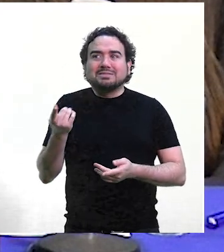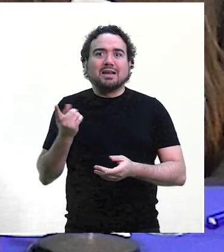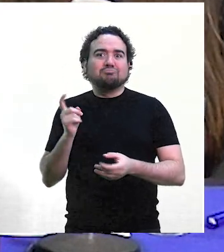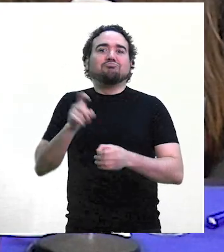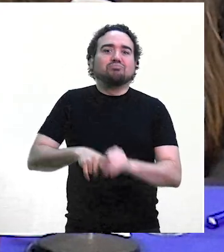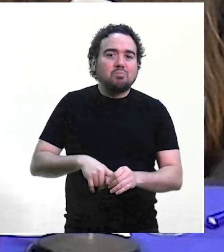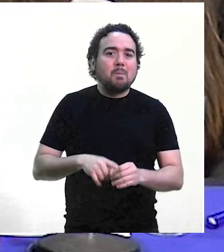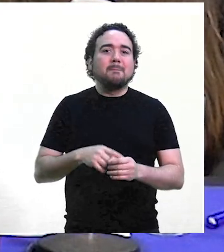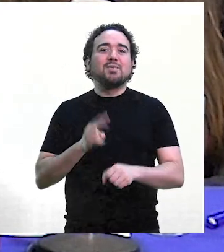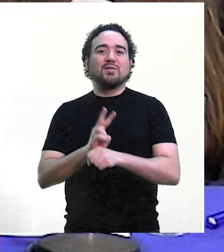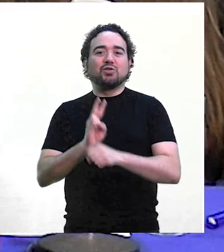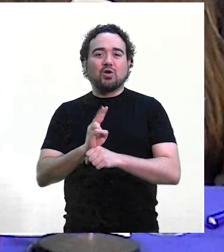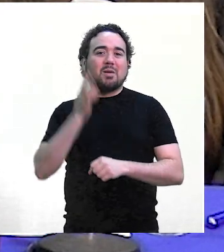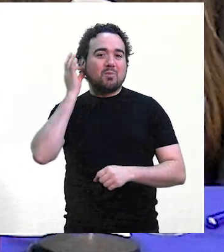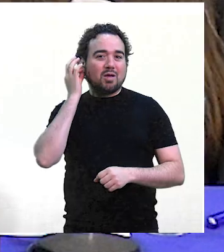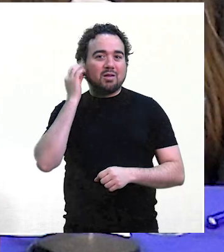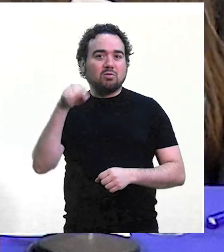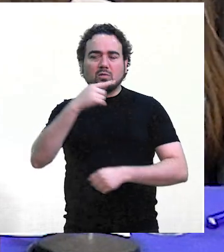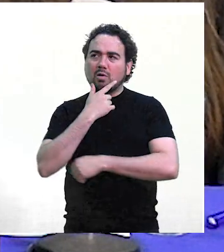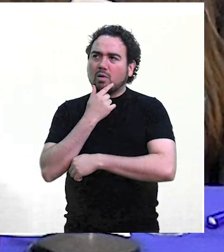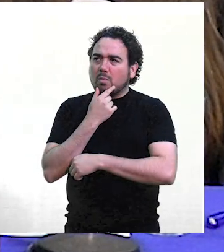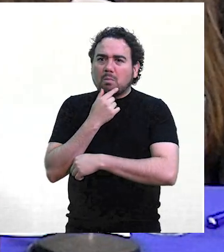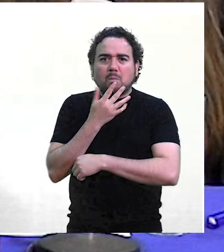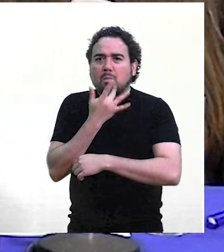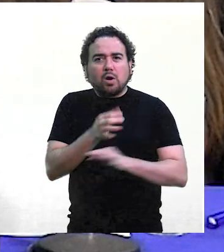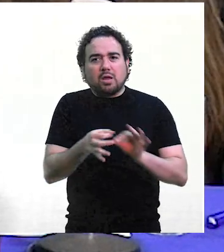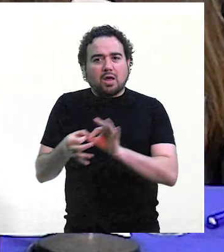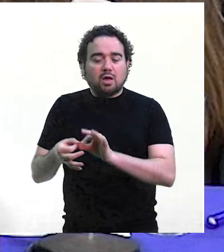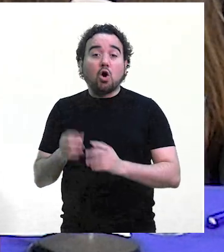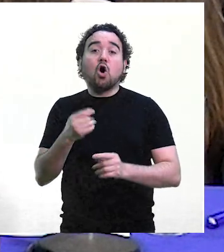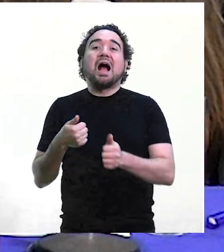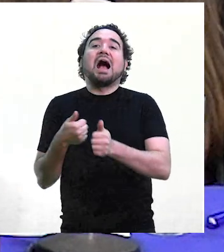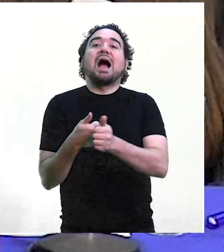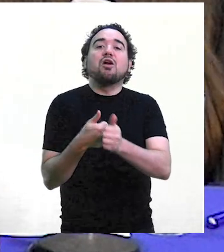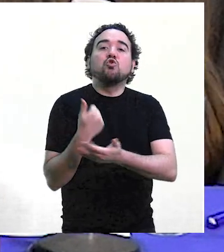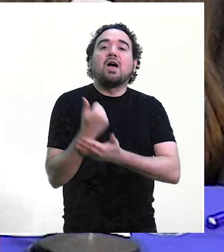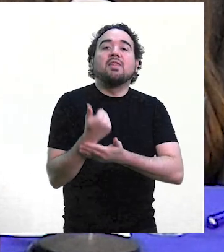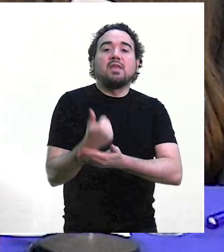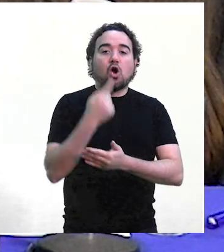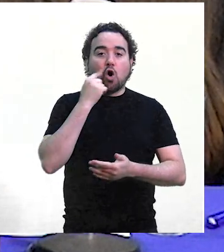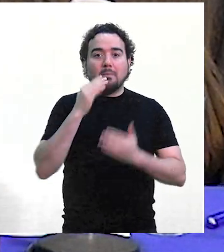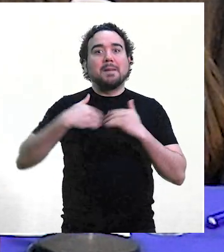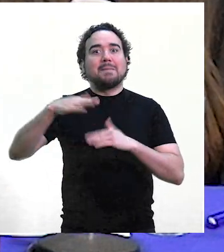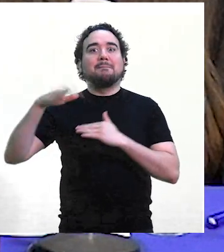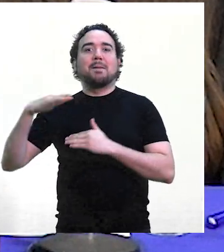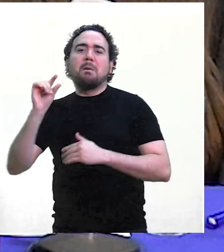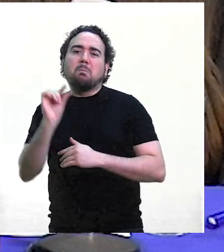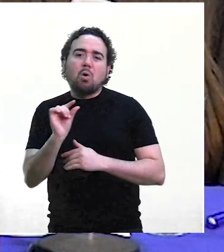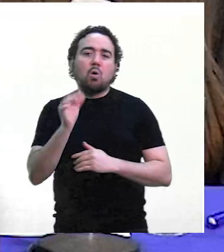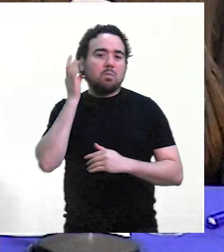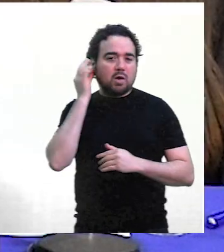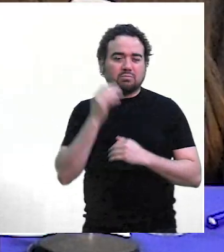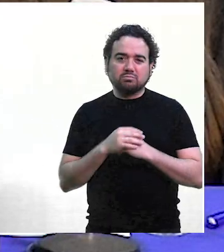eso nadie se lo cuestiona. O los ayudantes son hombres. Ahora el estudiantado está pidiendo que tengamos paridad,